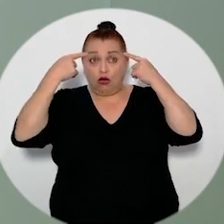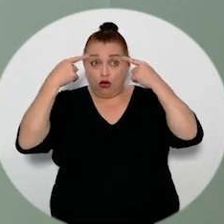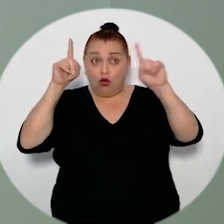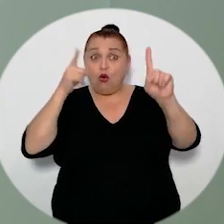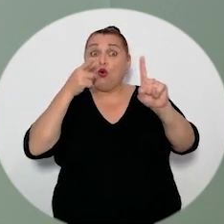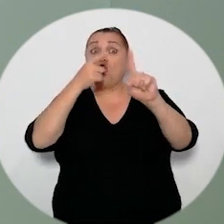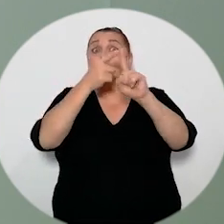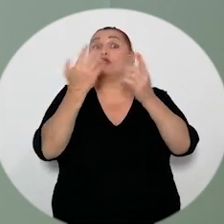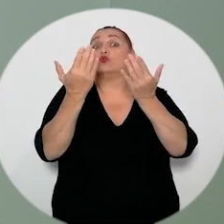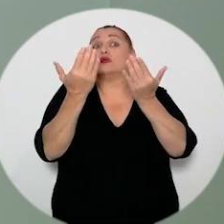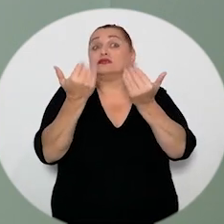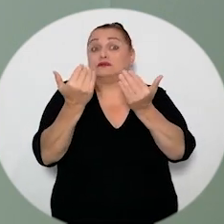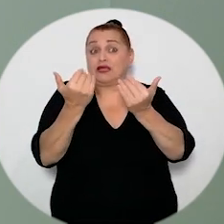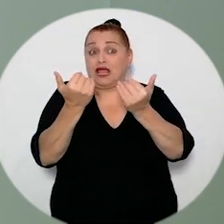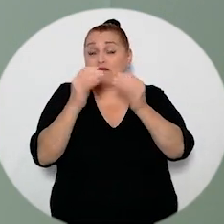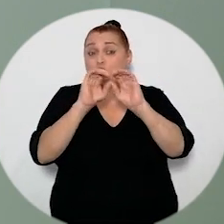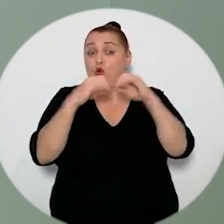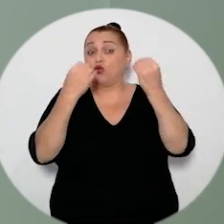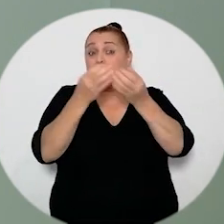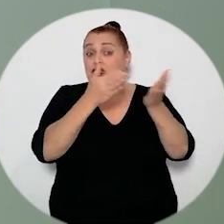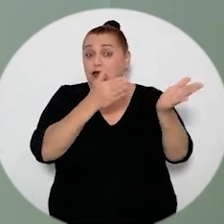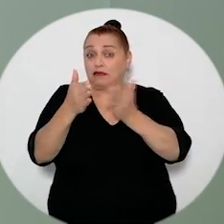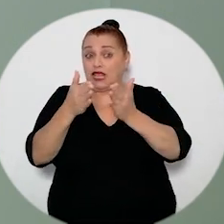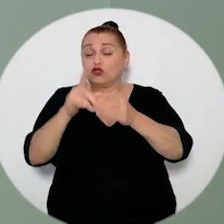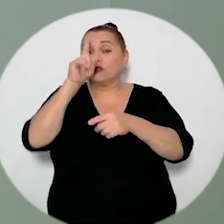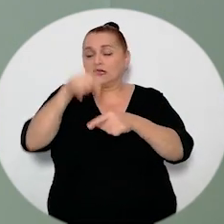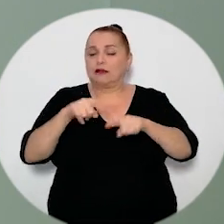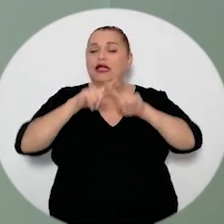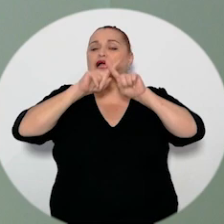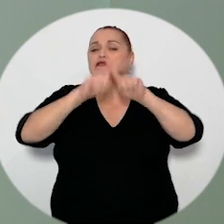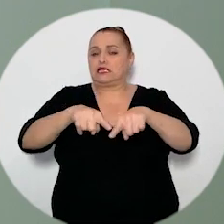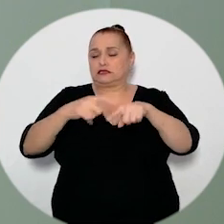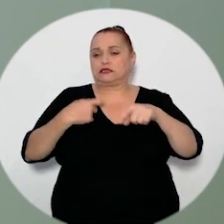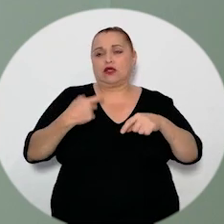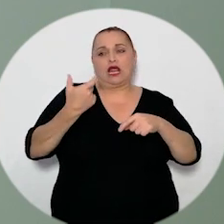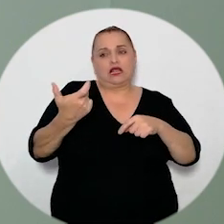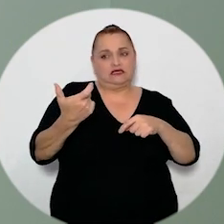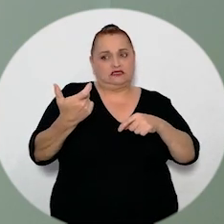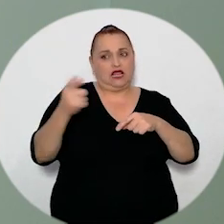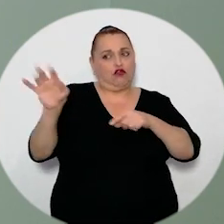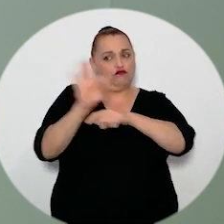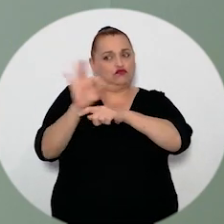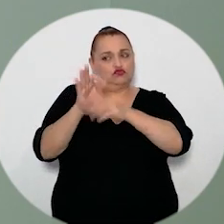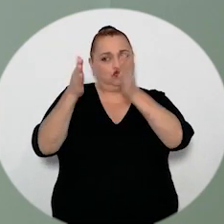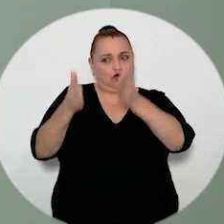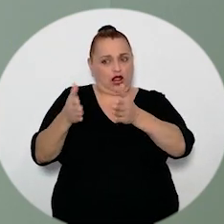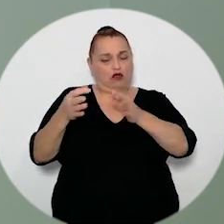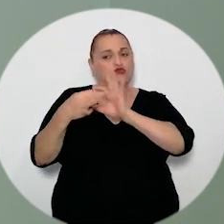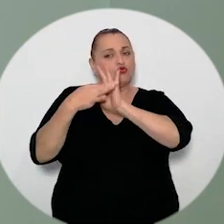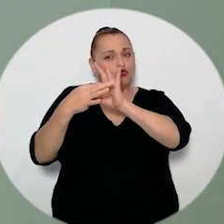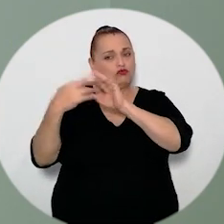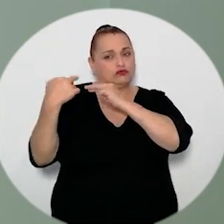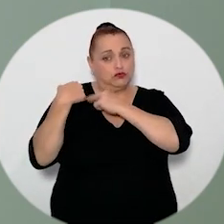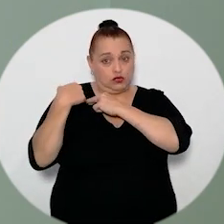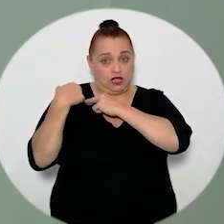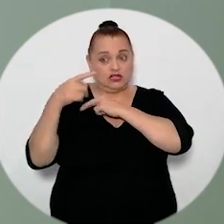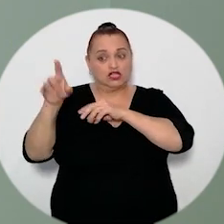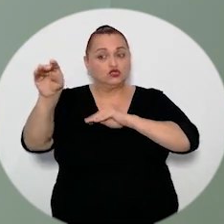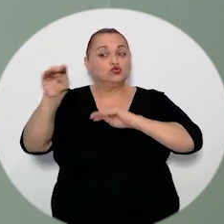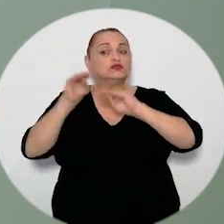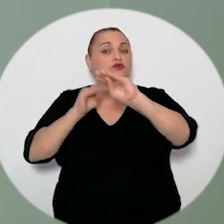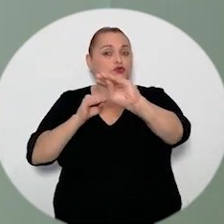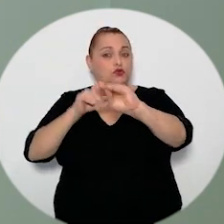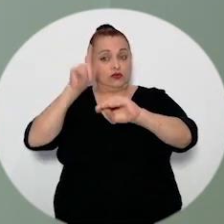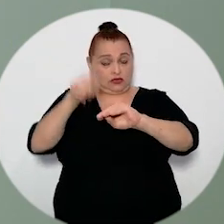si se alcanzan los umbrales previstos en el ordenamiento, procede la cancelación de la credencial del funcionario respectivo y